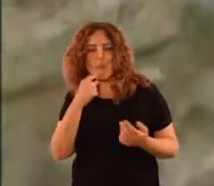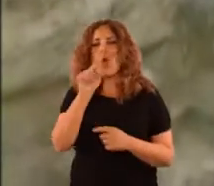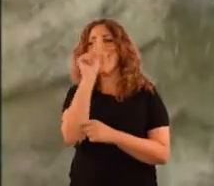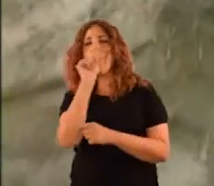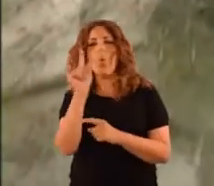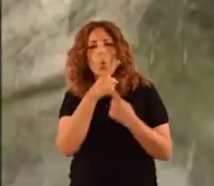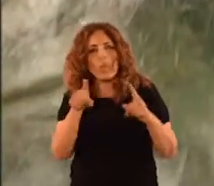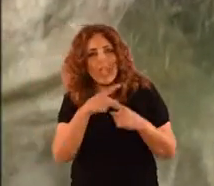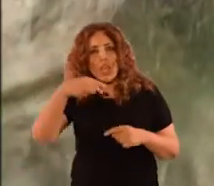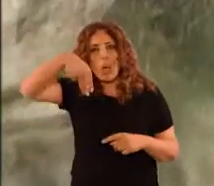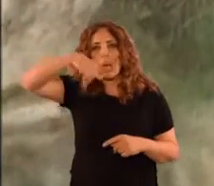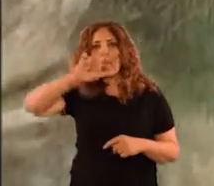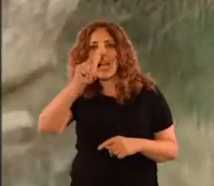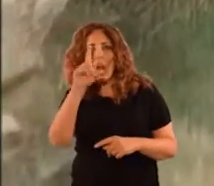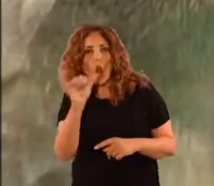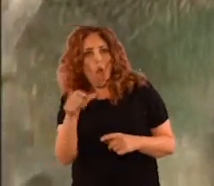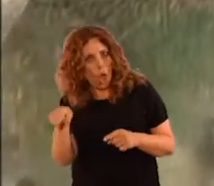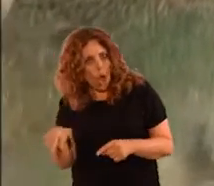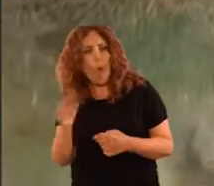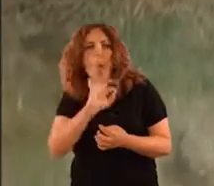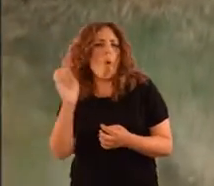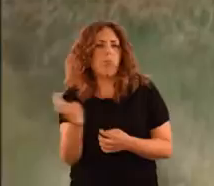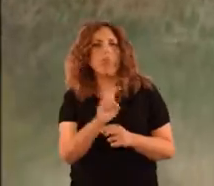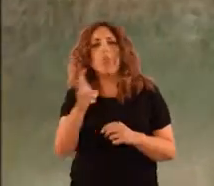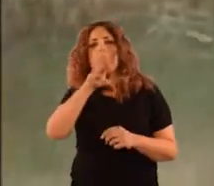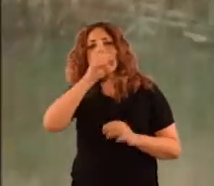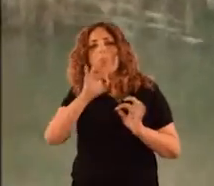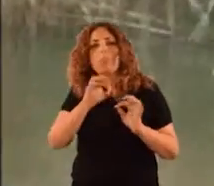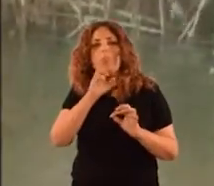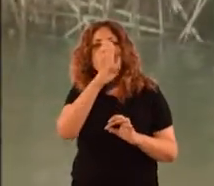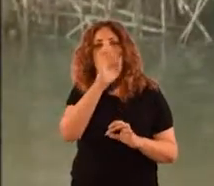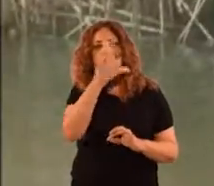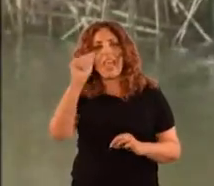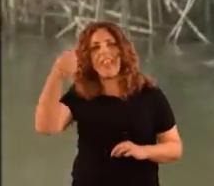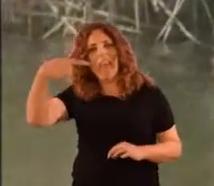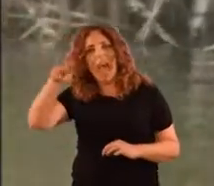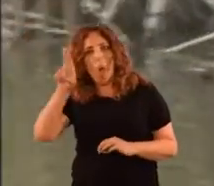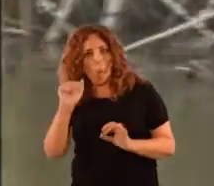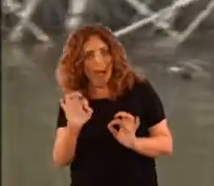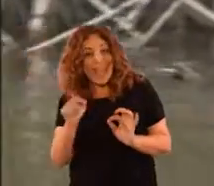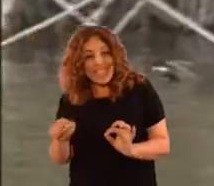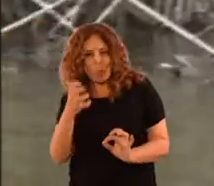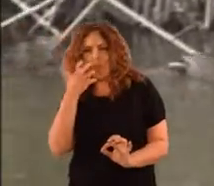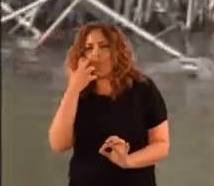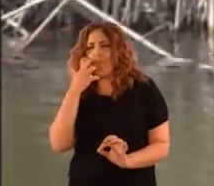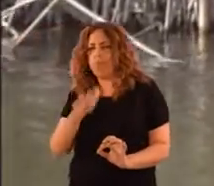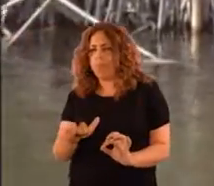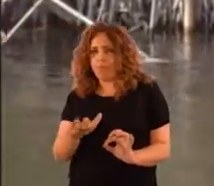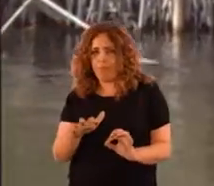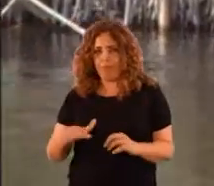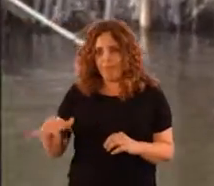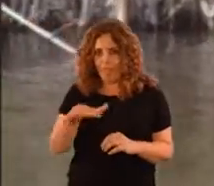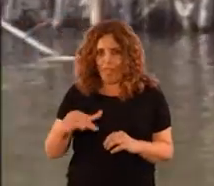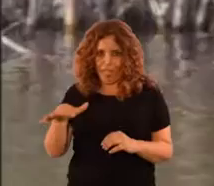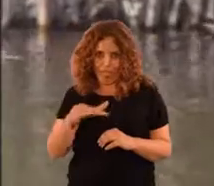carriceros, ruiseñores, el mirlo acuático e incluso la polla de agua. Una fauna asombrosamente